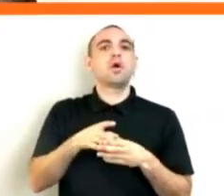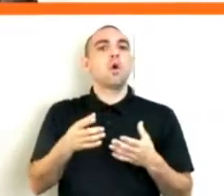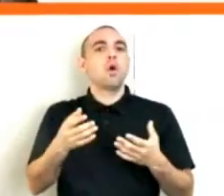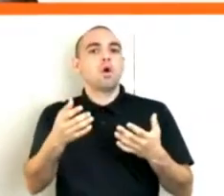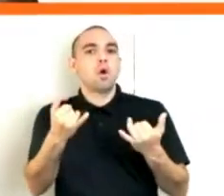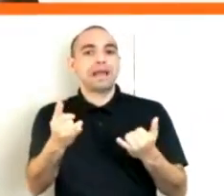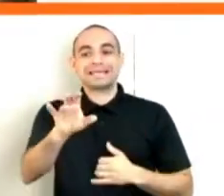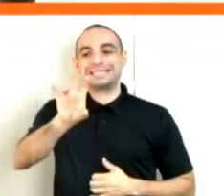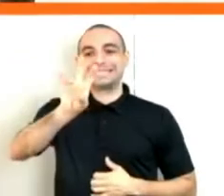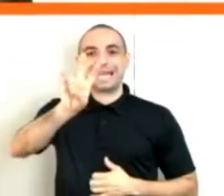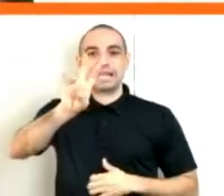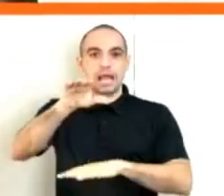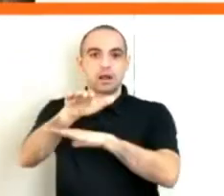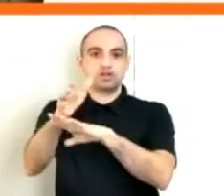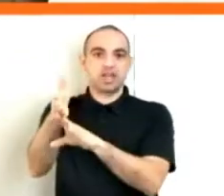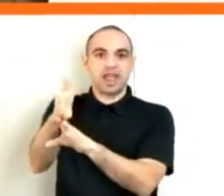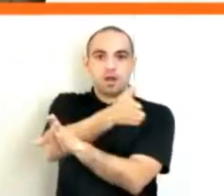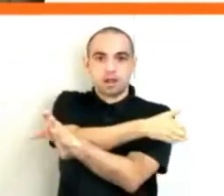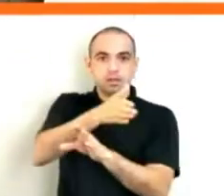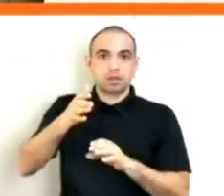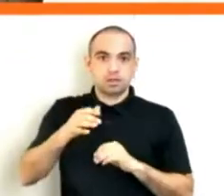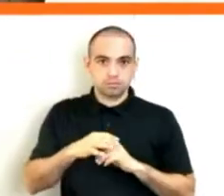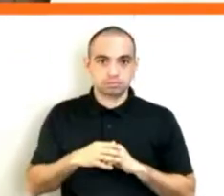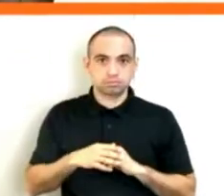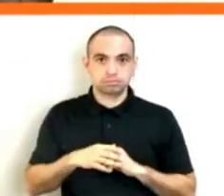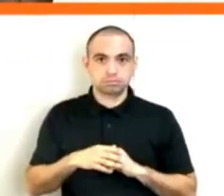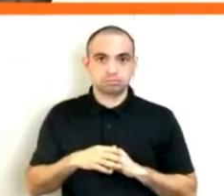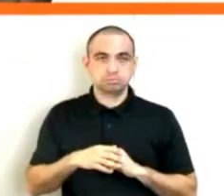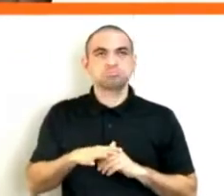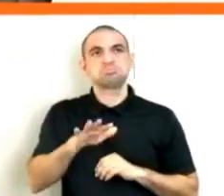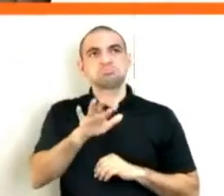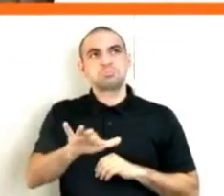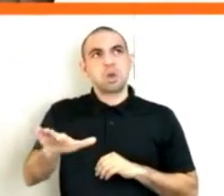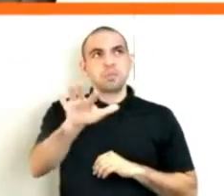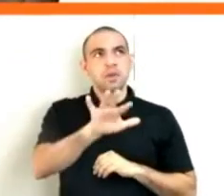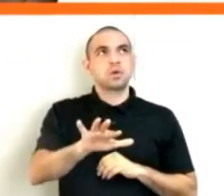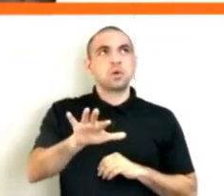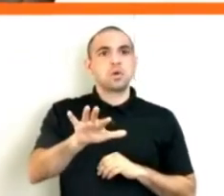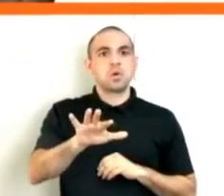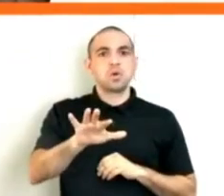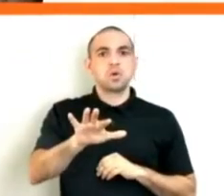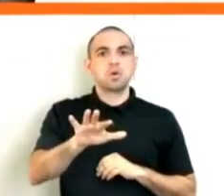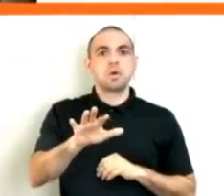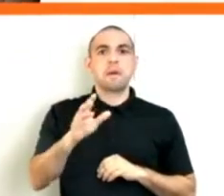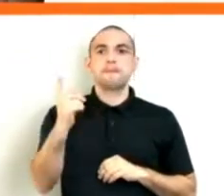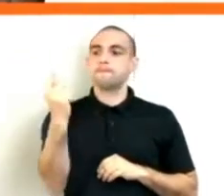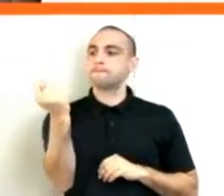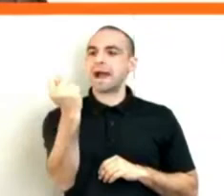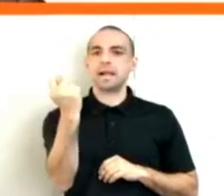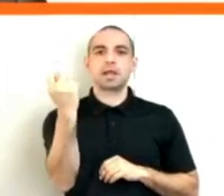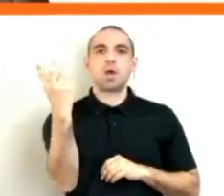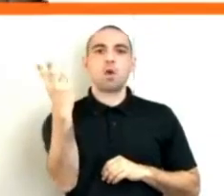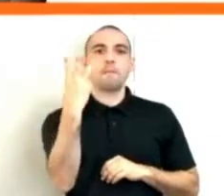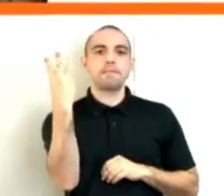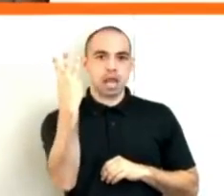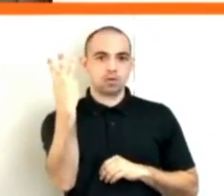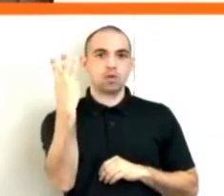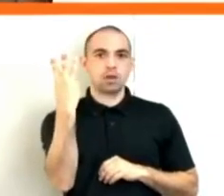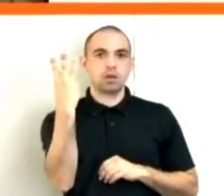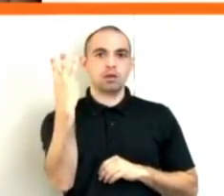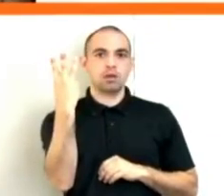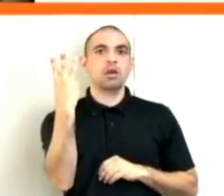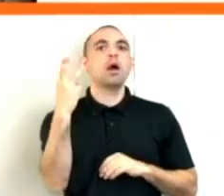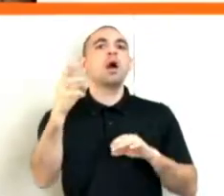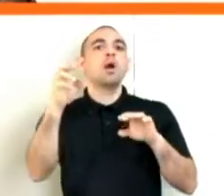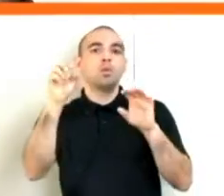de la noche, ese depósito le va a salir a usted aproximadamente entre martes o miércoles. Ya para el martes debe